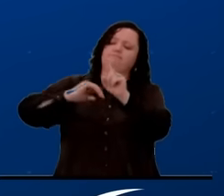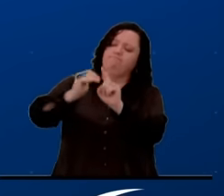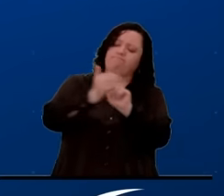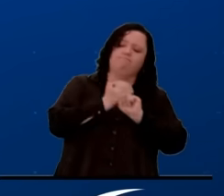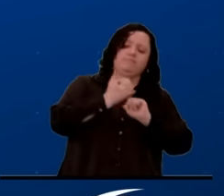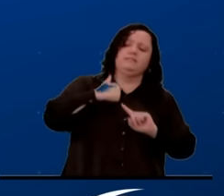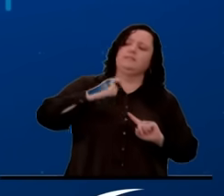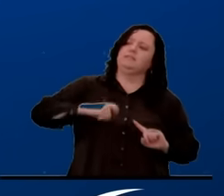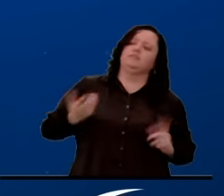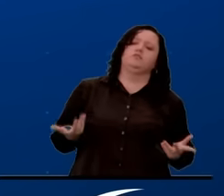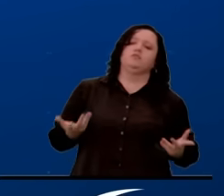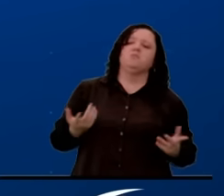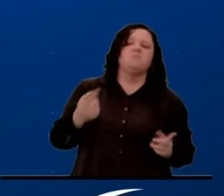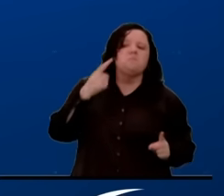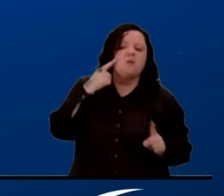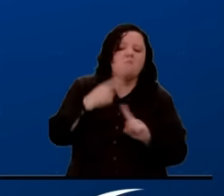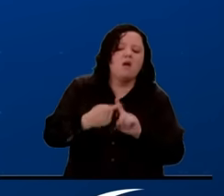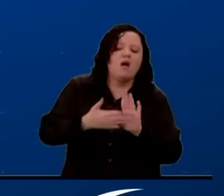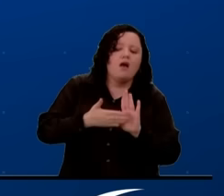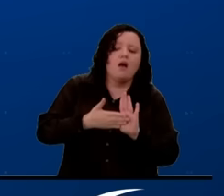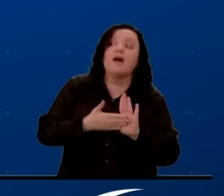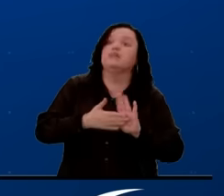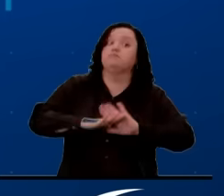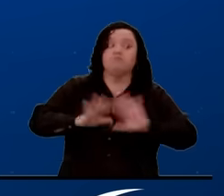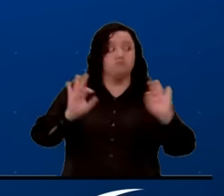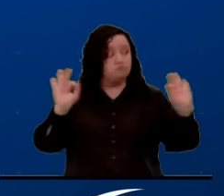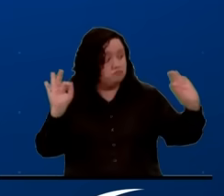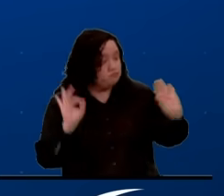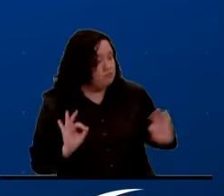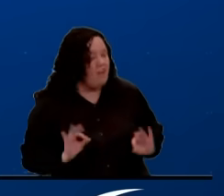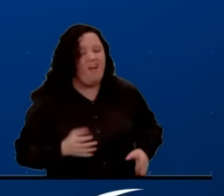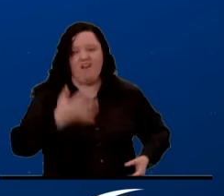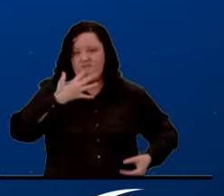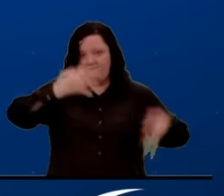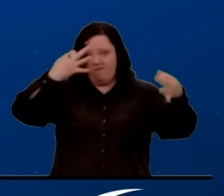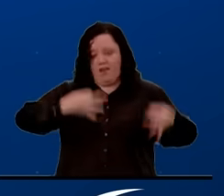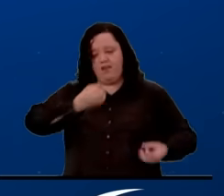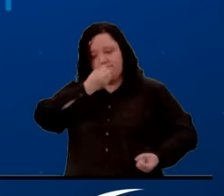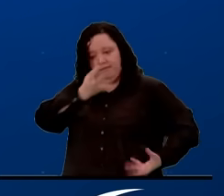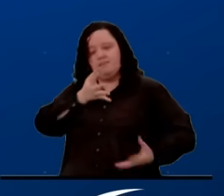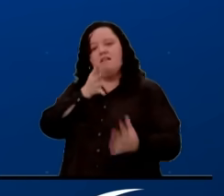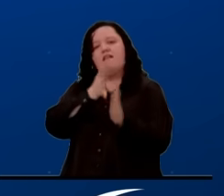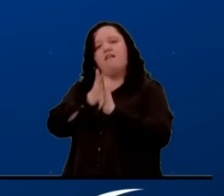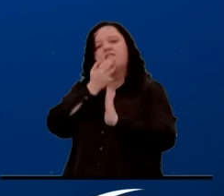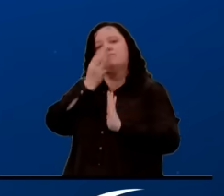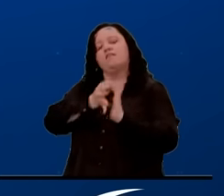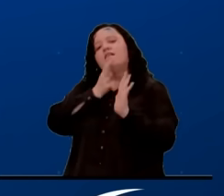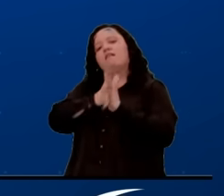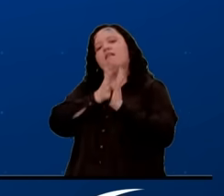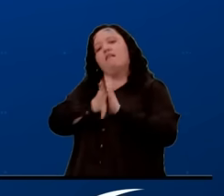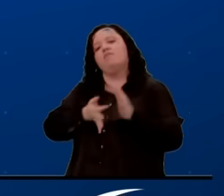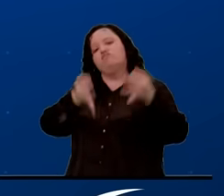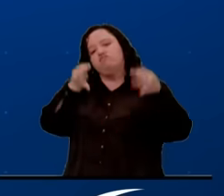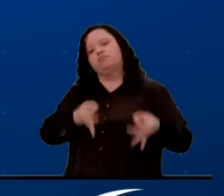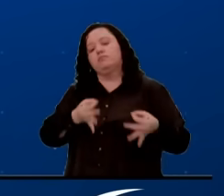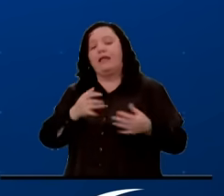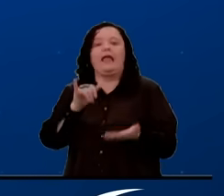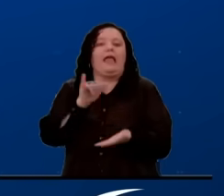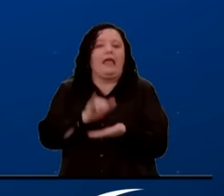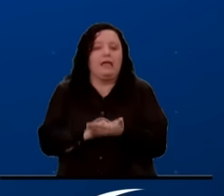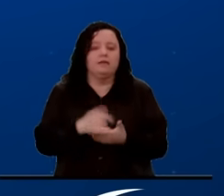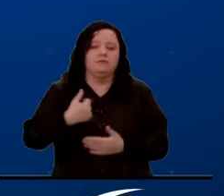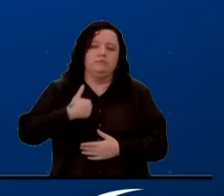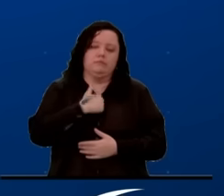en la búsqueda de las garantías para poder contar lo que realmente pasó, toda la verdad. Por eso es mi deber pedirle a